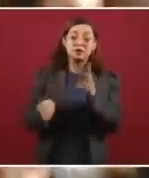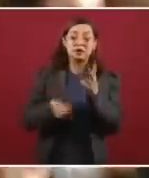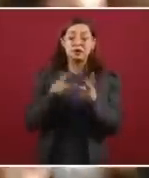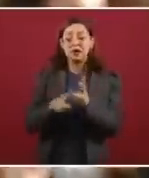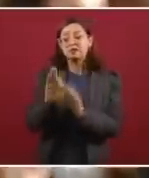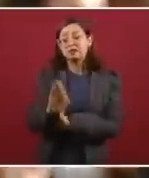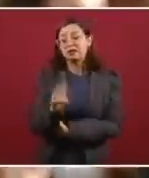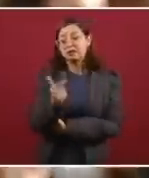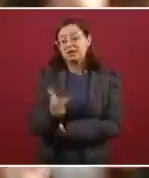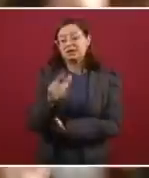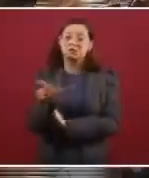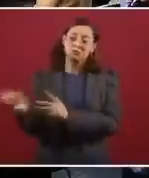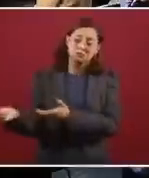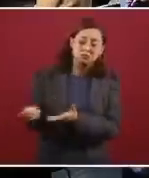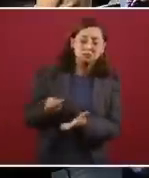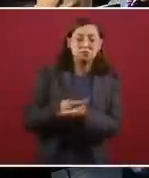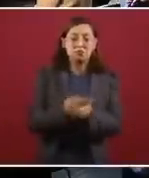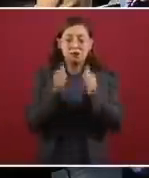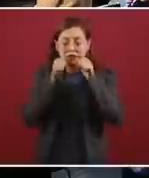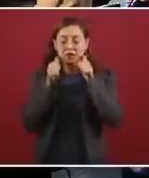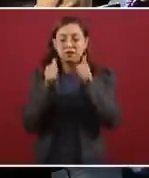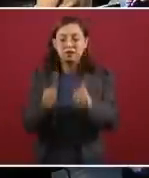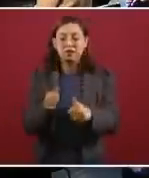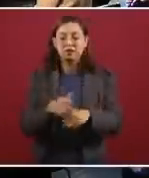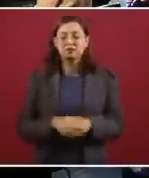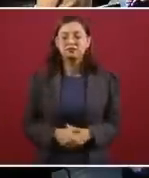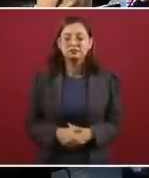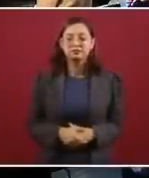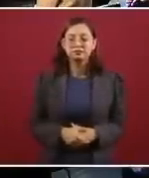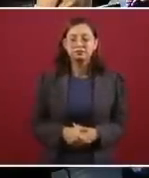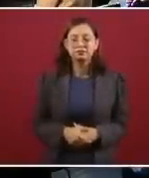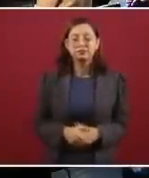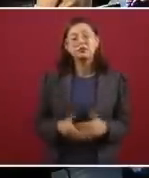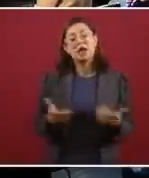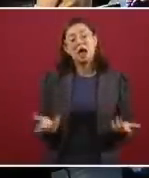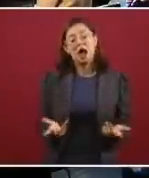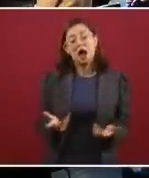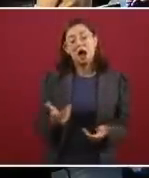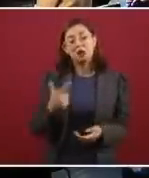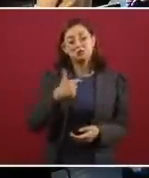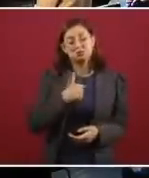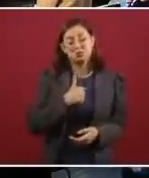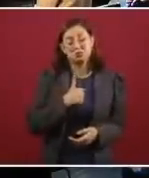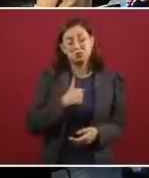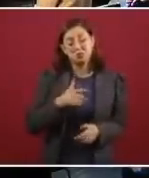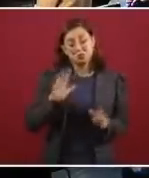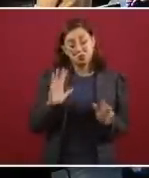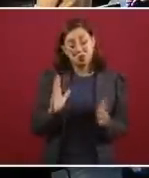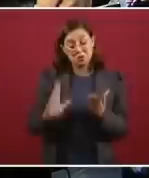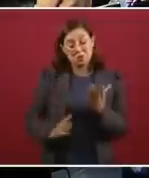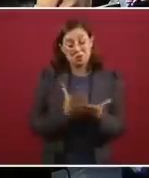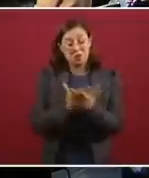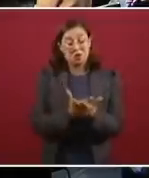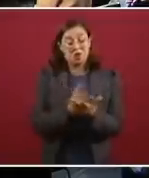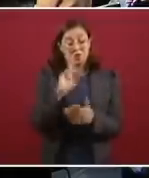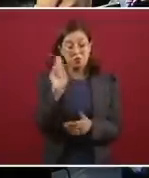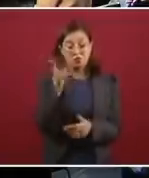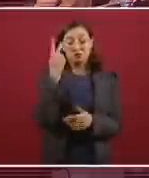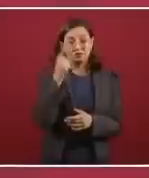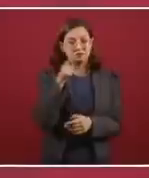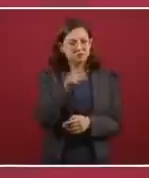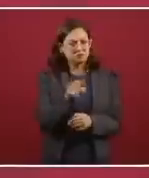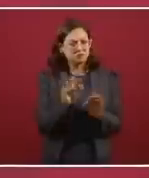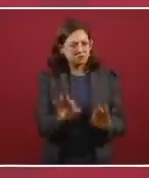General podría traer el caso. Gracias. Bueno, yo tengo otros datos sobre las universidades. La UNAM está muy